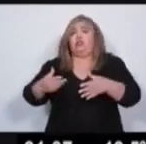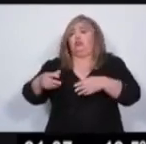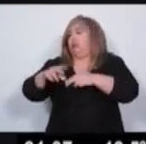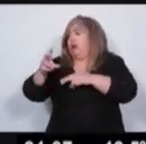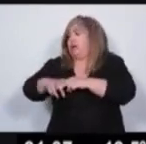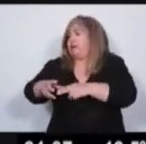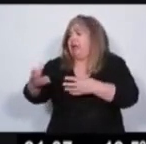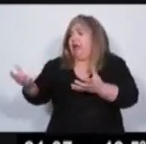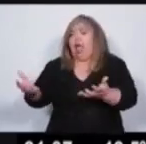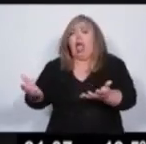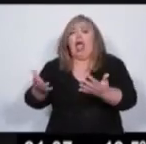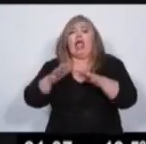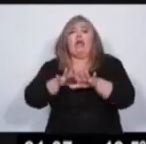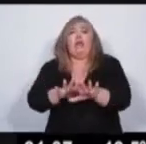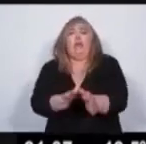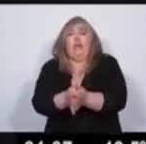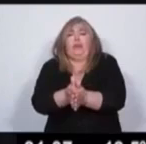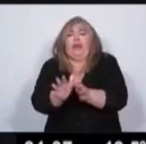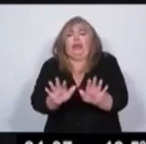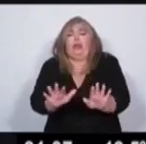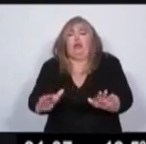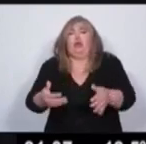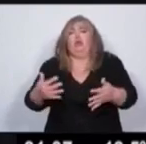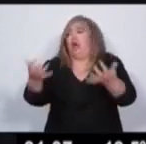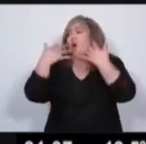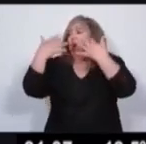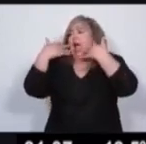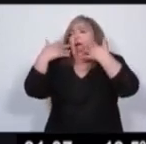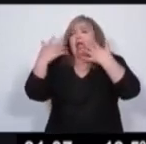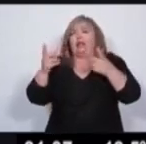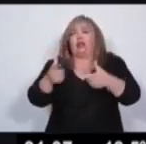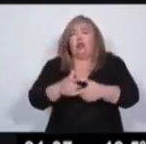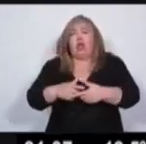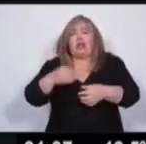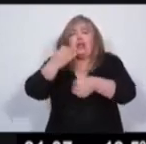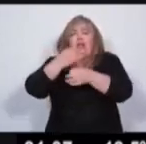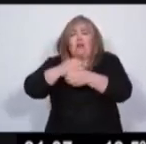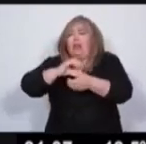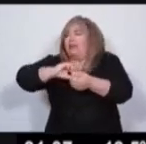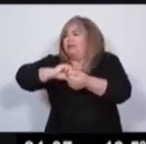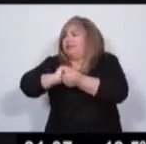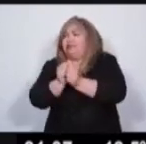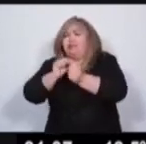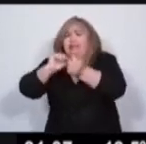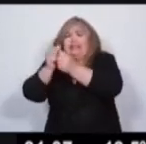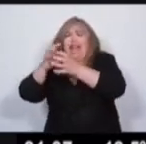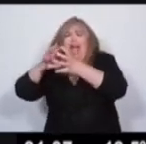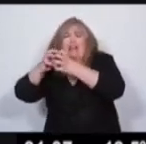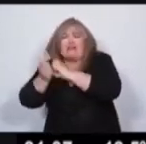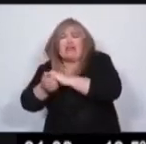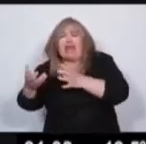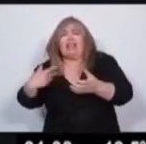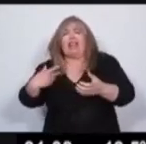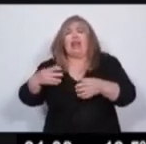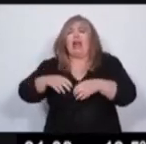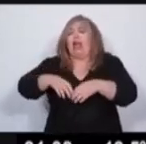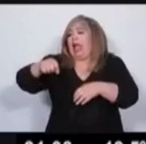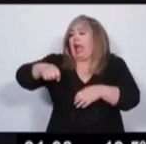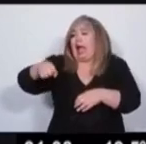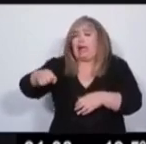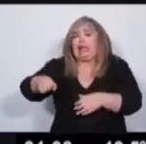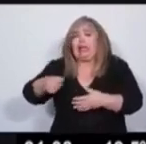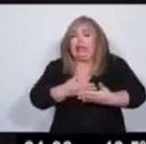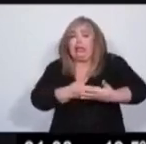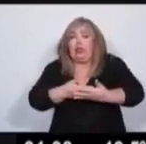de un transporte rural que es un desastre de escuelas que no tienen más meriendas saludables de jardines maternales